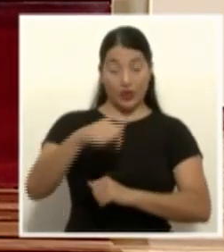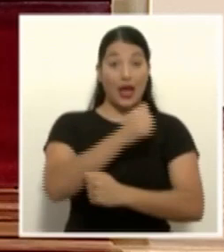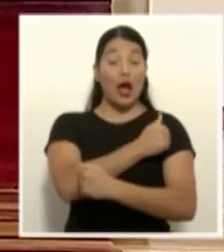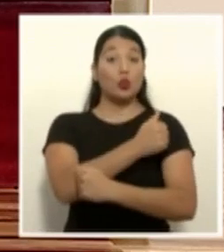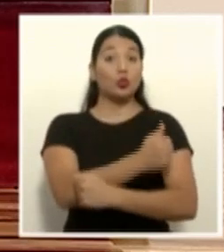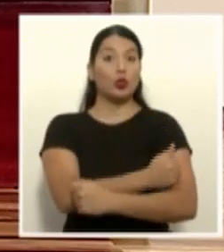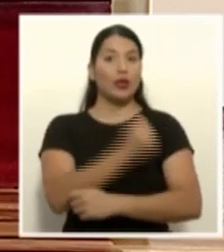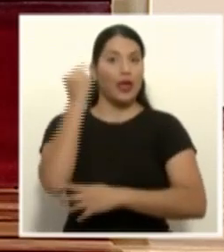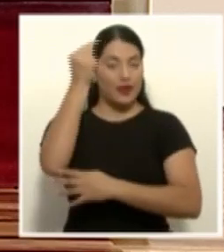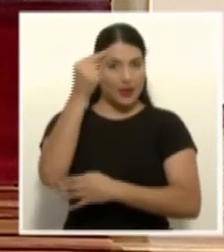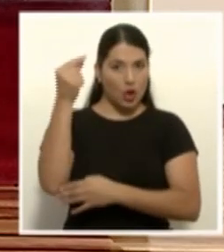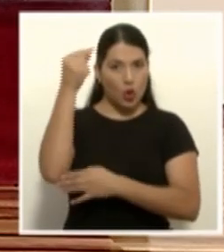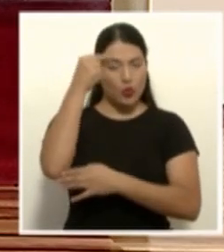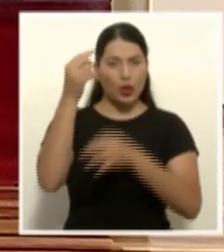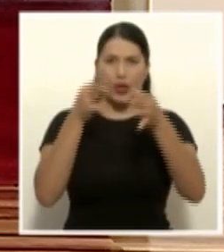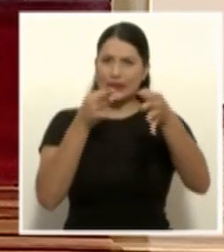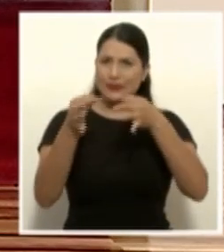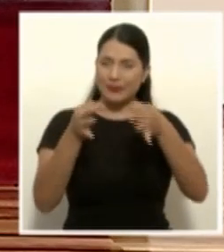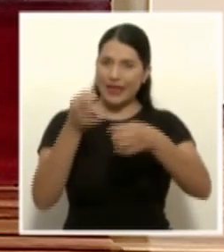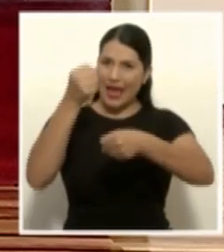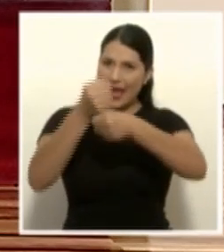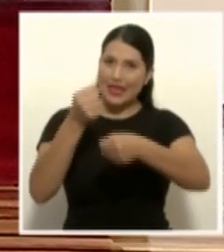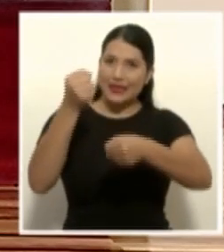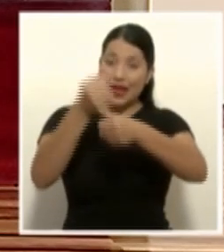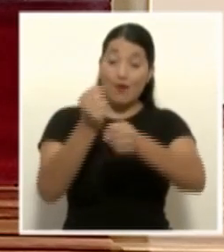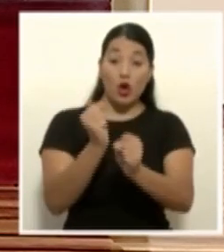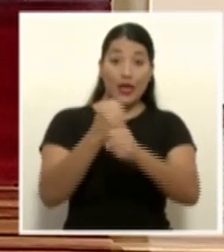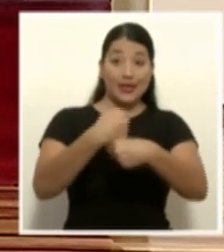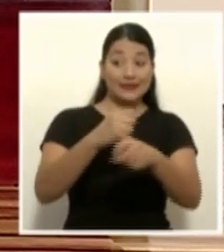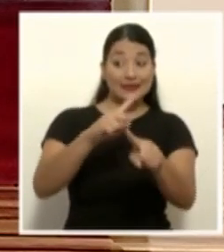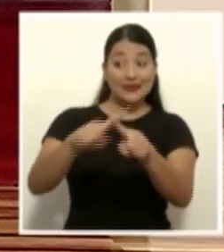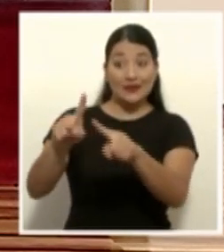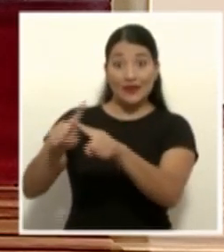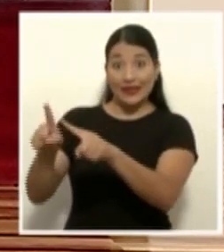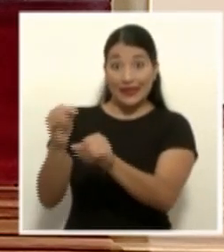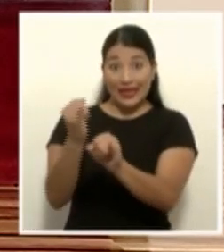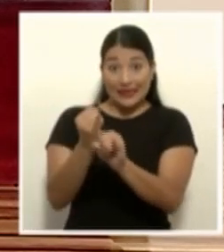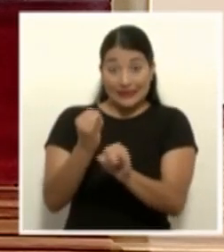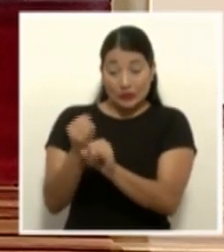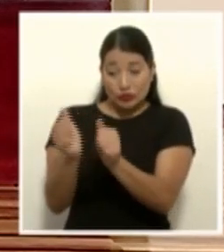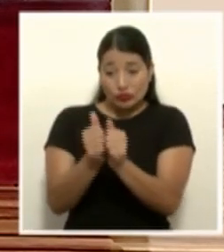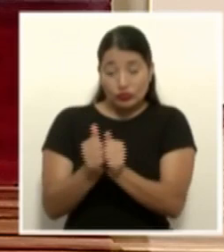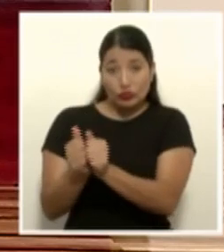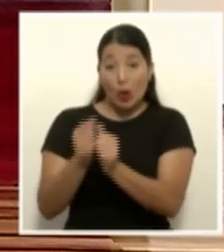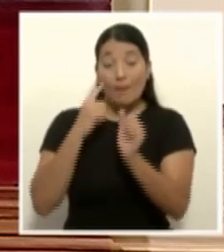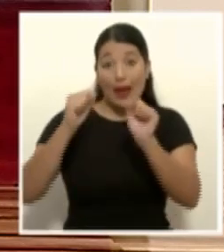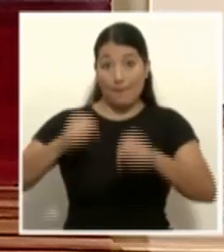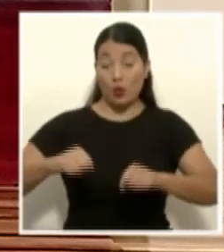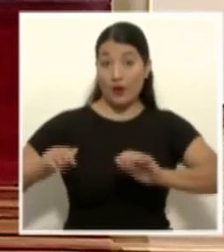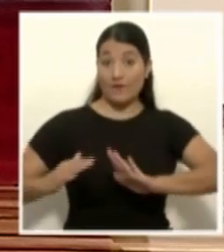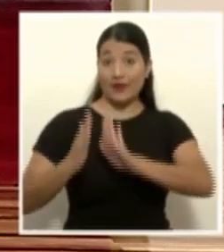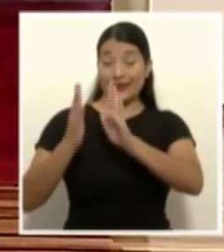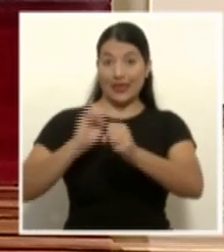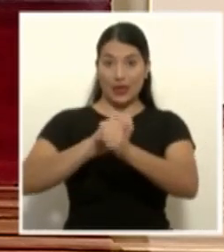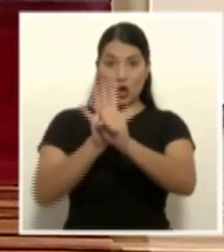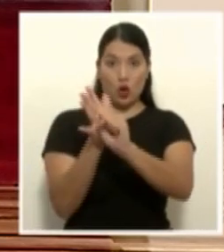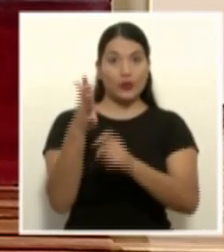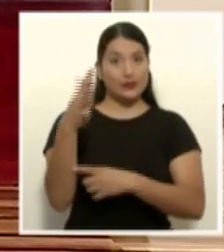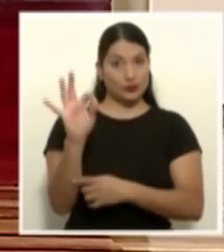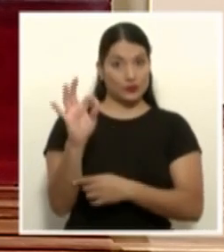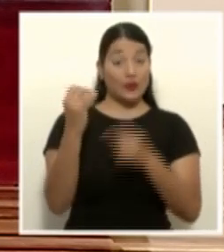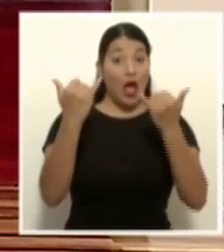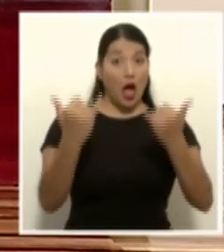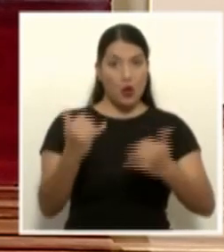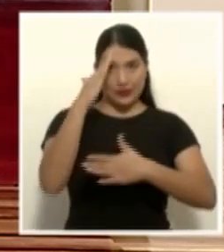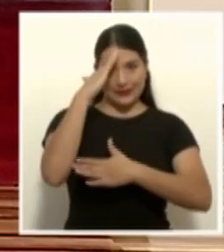autoridades de gobierno detallan el trabajo interinstitucional que se realiza para enfrentar el COVID-19. Saludamos a